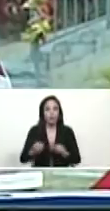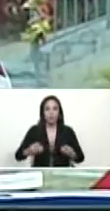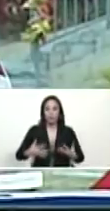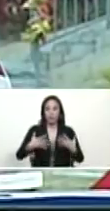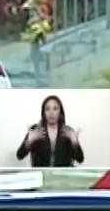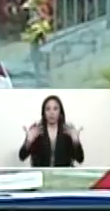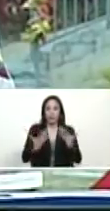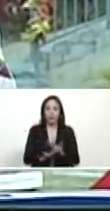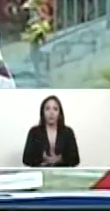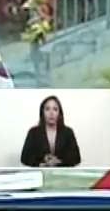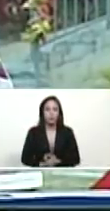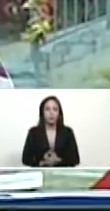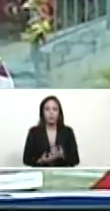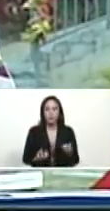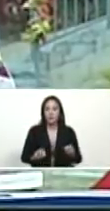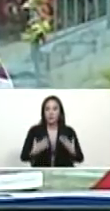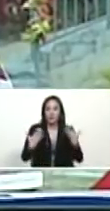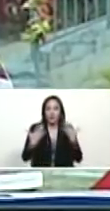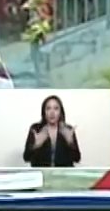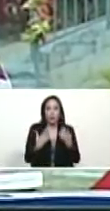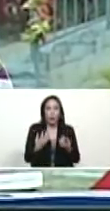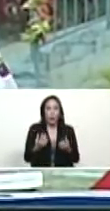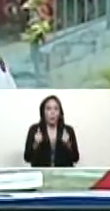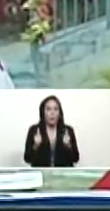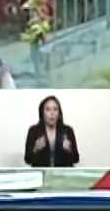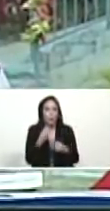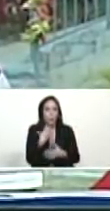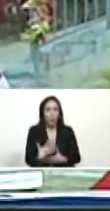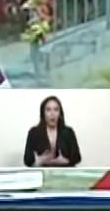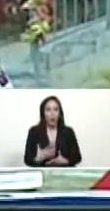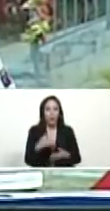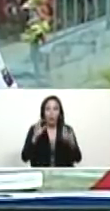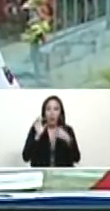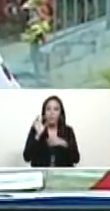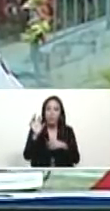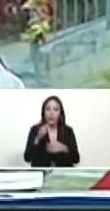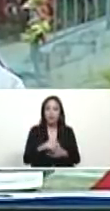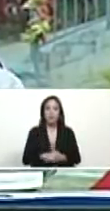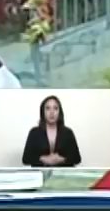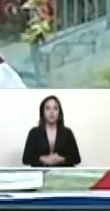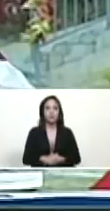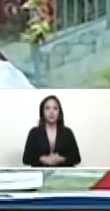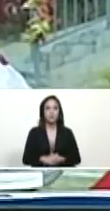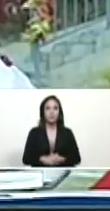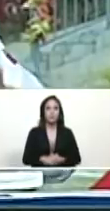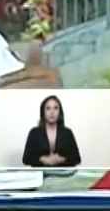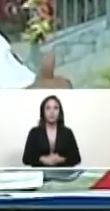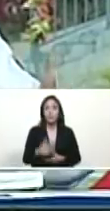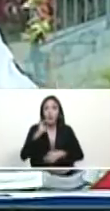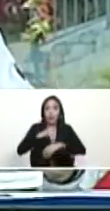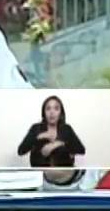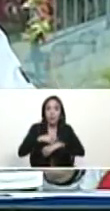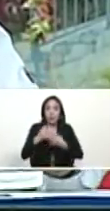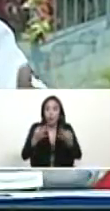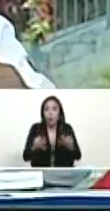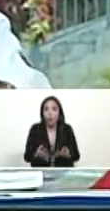Sentirse partícipe de algo más grande, que es la patria, en tiempos de